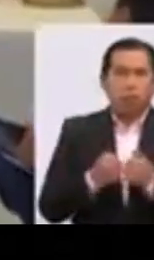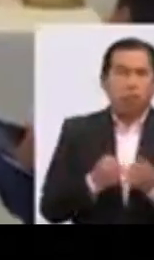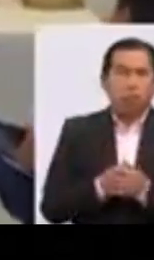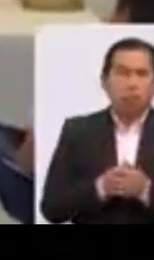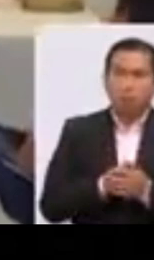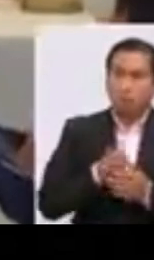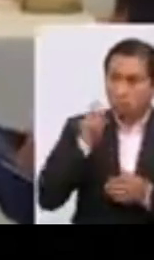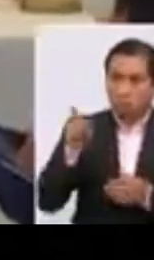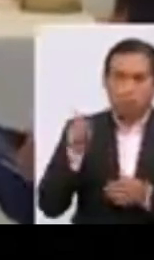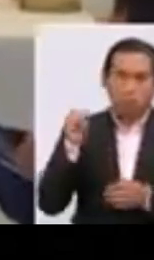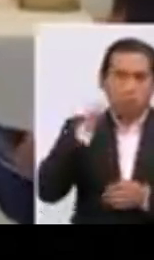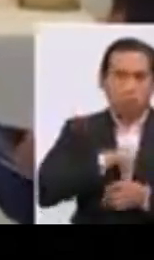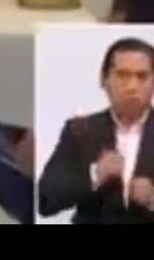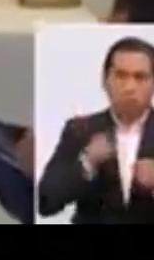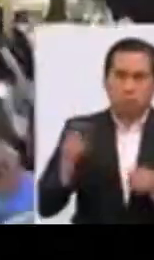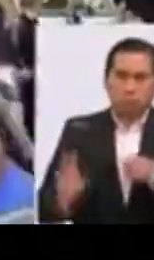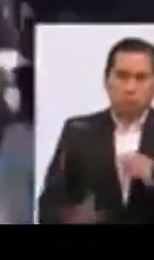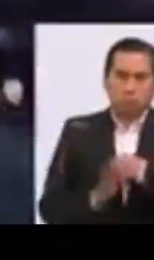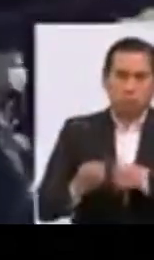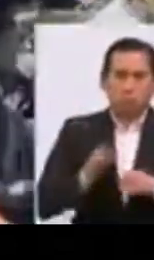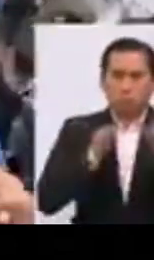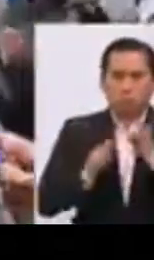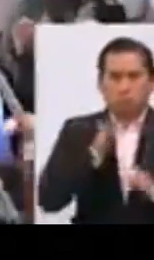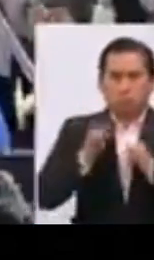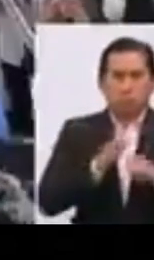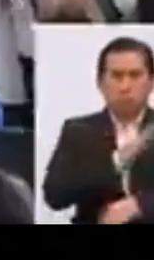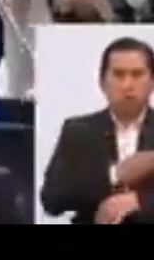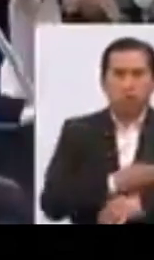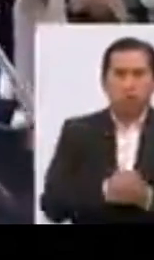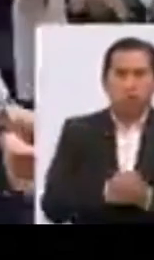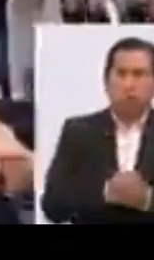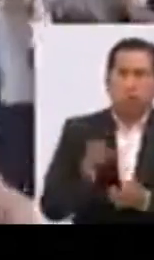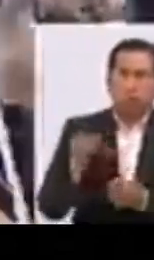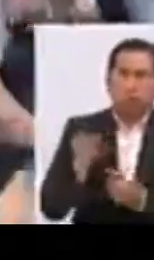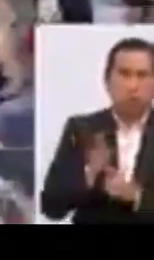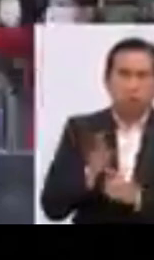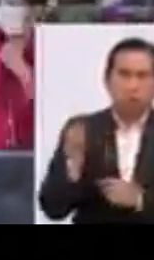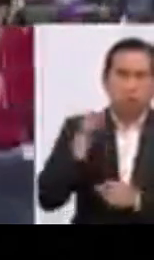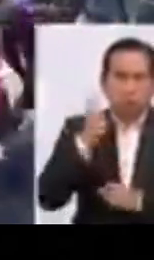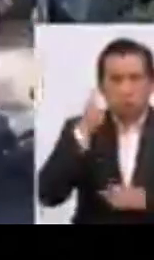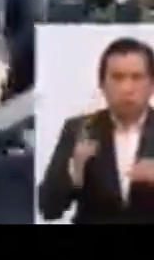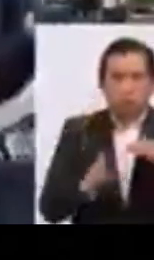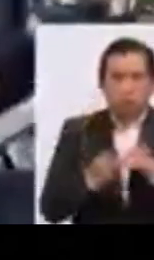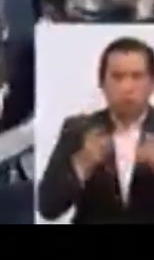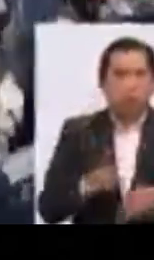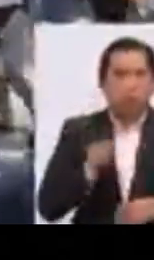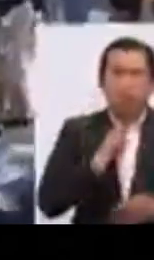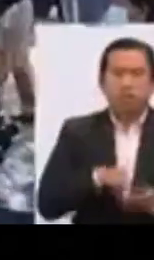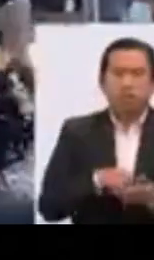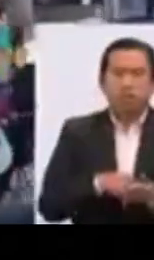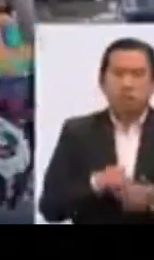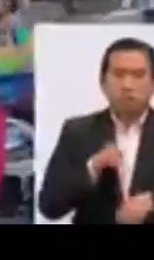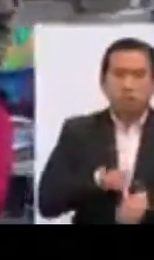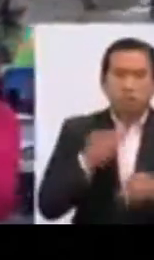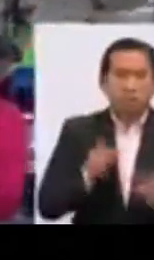ahí sale pues el hombre macho, el que defiende, el que grita fuerte. Y yo creo que esa receta cree que le va a resultar ahora, no. Yo creo que los